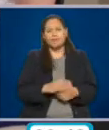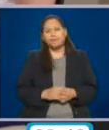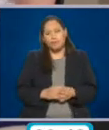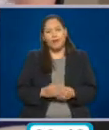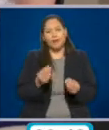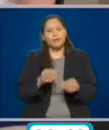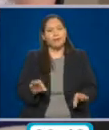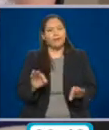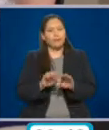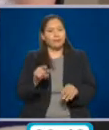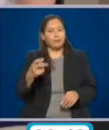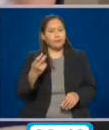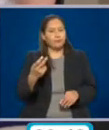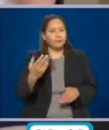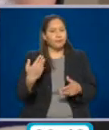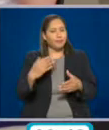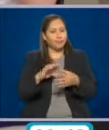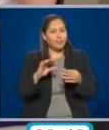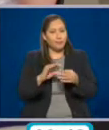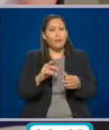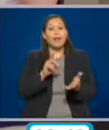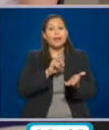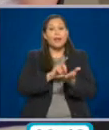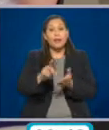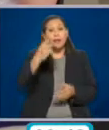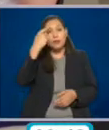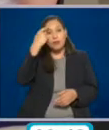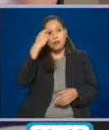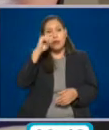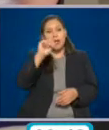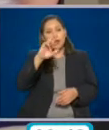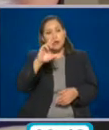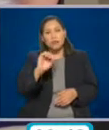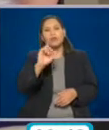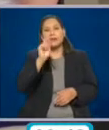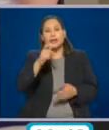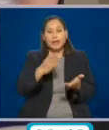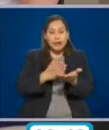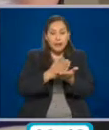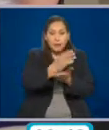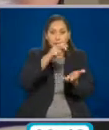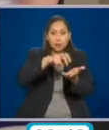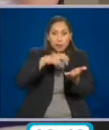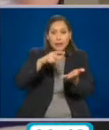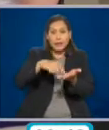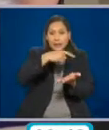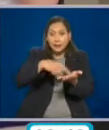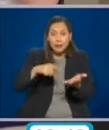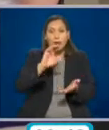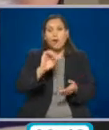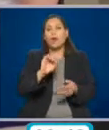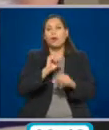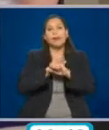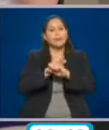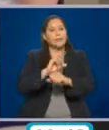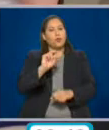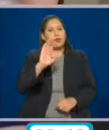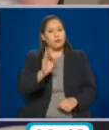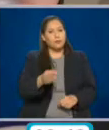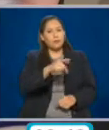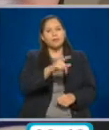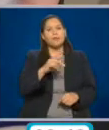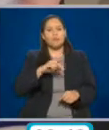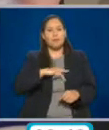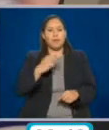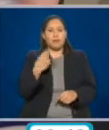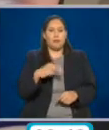muy importante lo que acabas de decir, ejercer sus derechos ARCO, exacto, que son acceso, rectificación, cancelación u oposición al tratamiento de sus